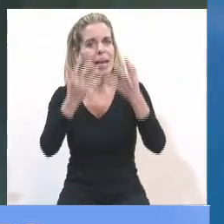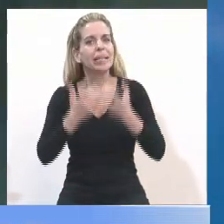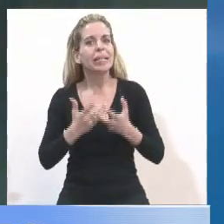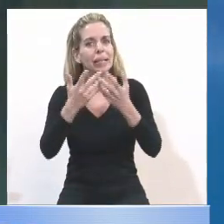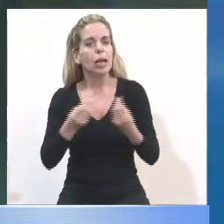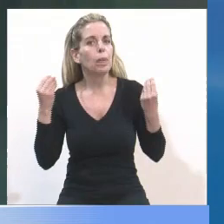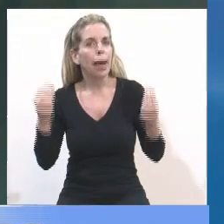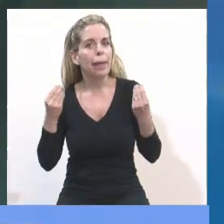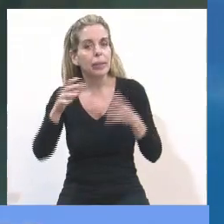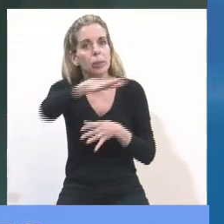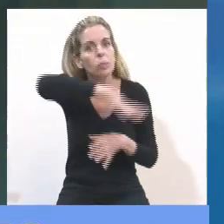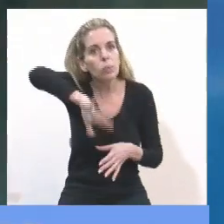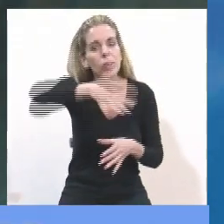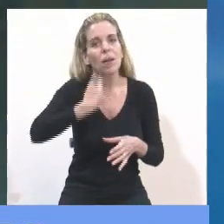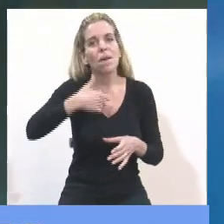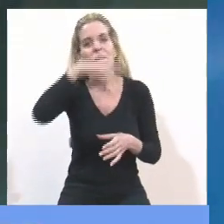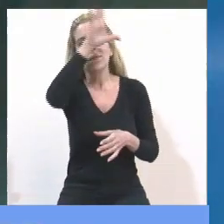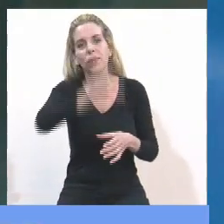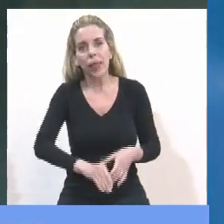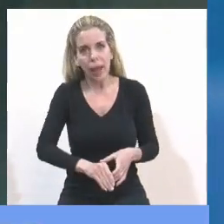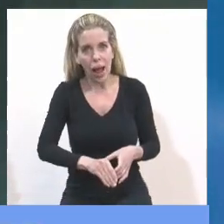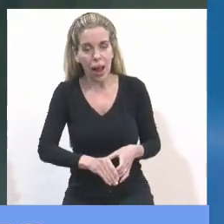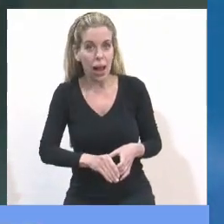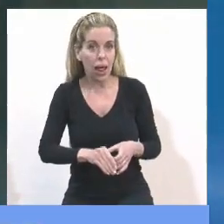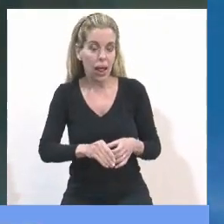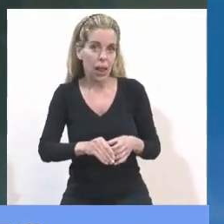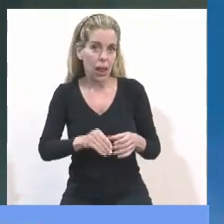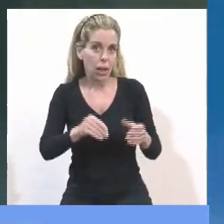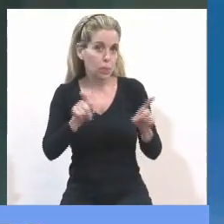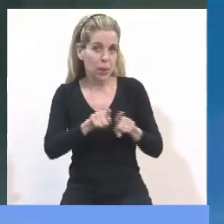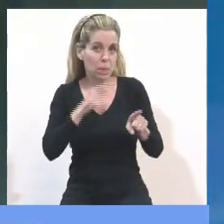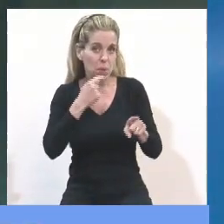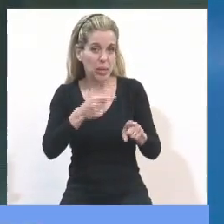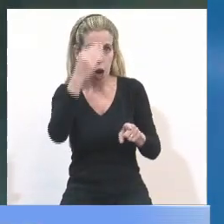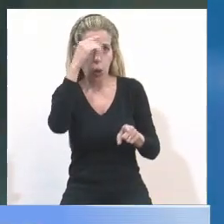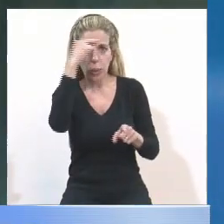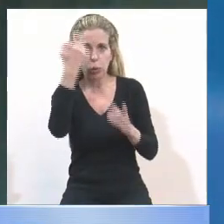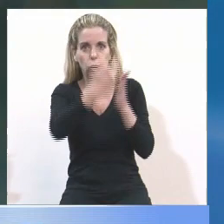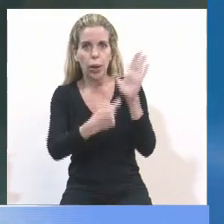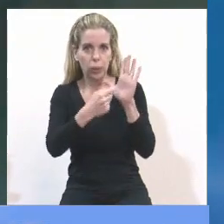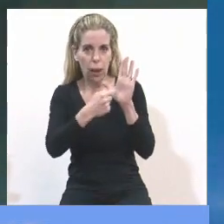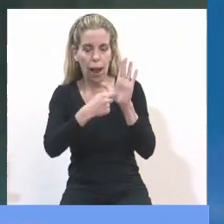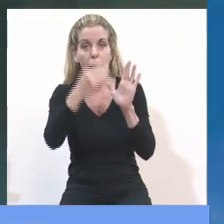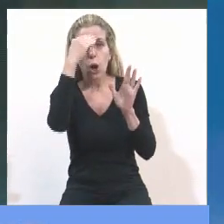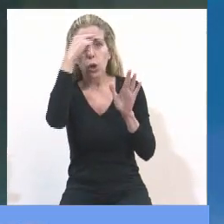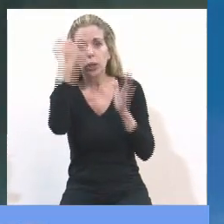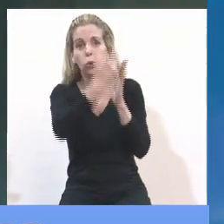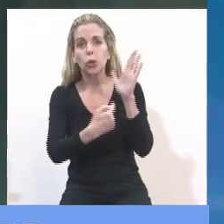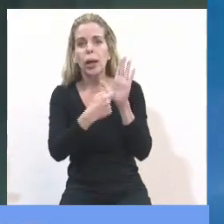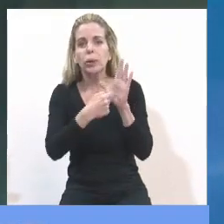representativo republicano federal que reza nuestra Constitución Nacional. Nuestra Constitución